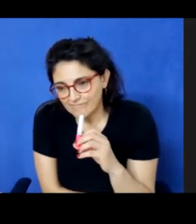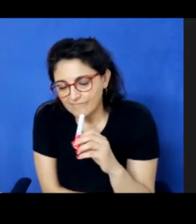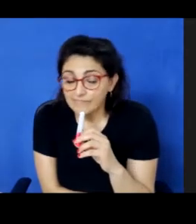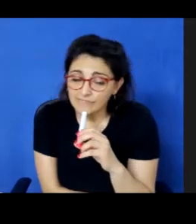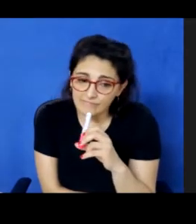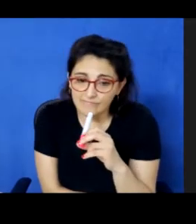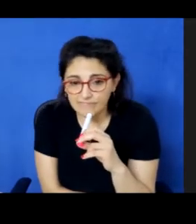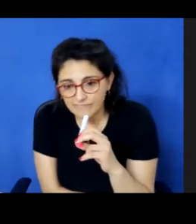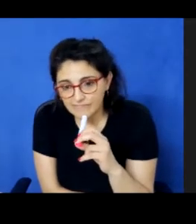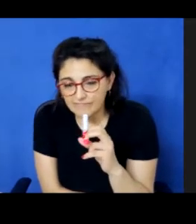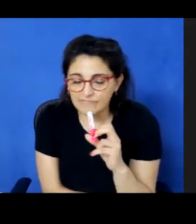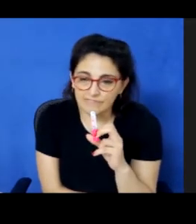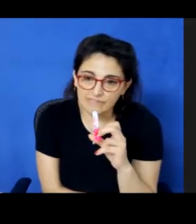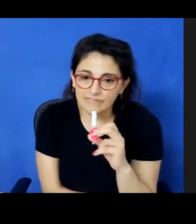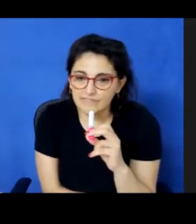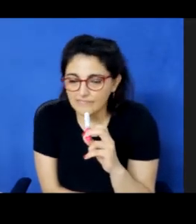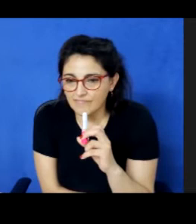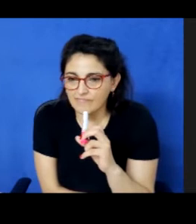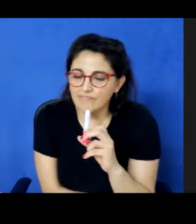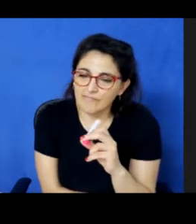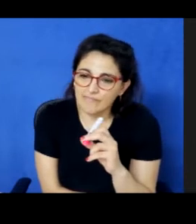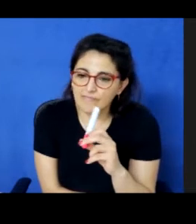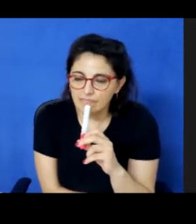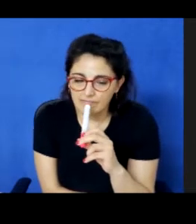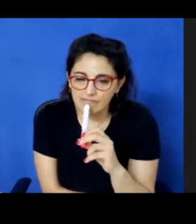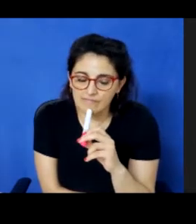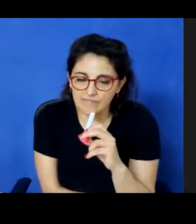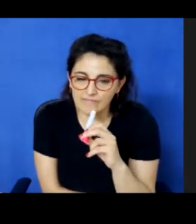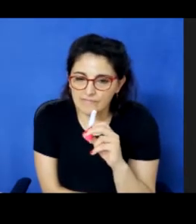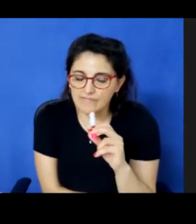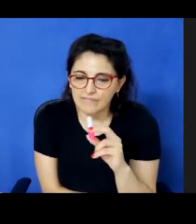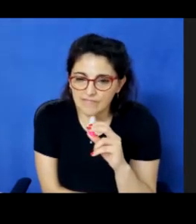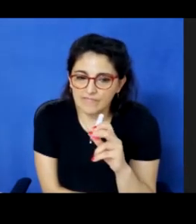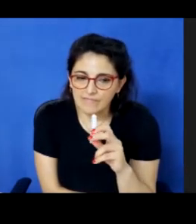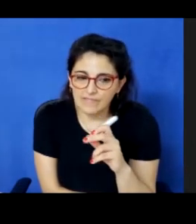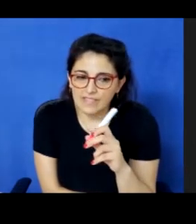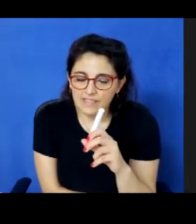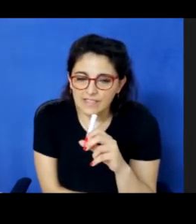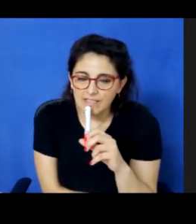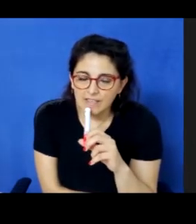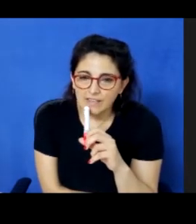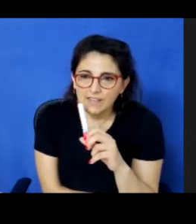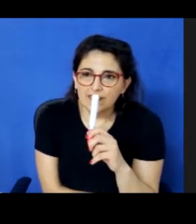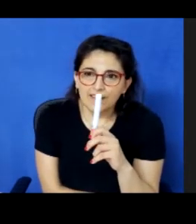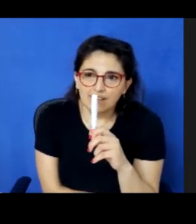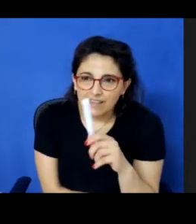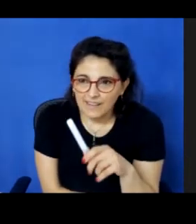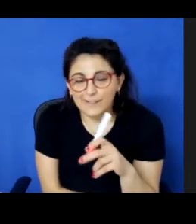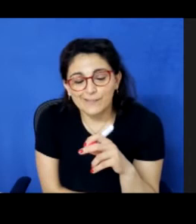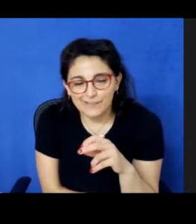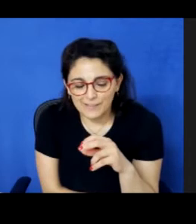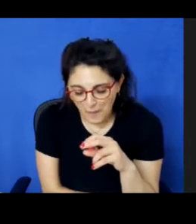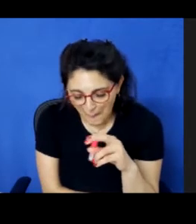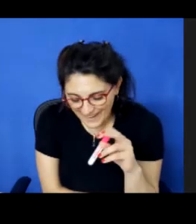corriendo, das un salto que estás en el aire. Eso, caminando no. Vas a ver, me lo vas a agradecer. El año que viene va a mejorar tu